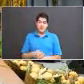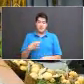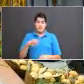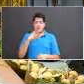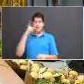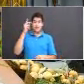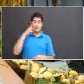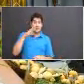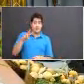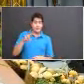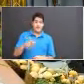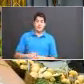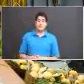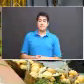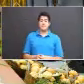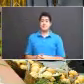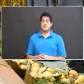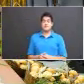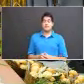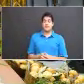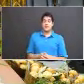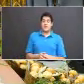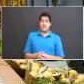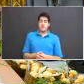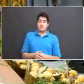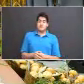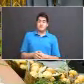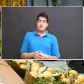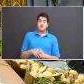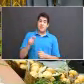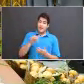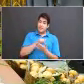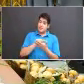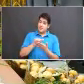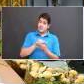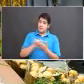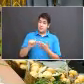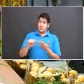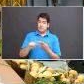Fíjese, fíjese, fíjese. Entonces la cosa es bien sagrada.